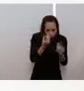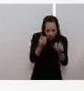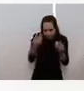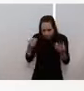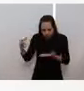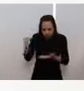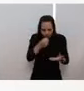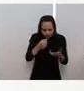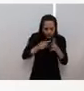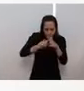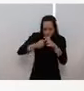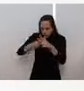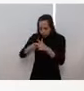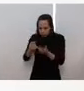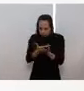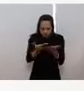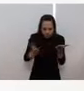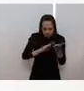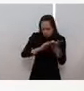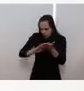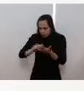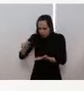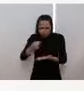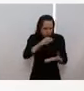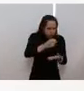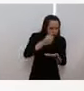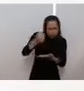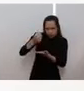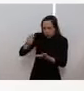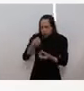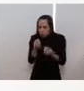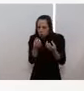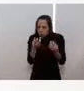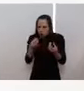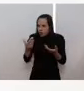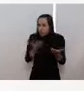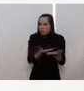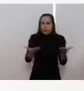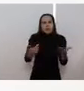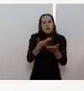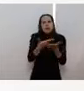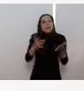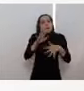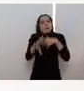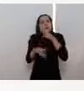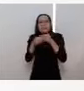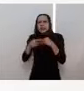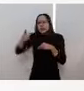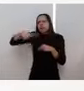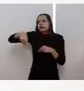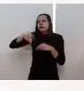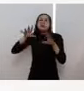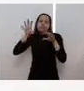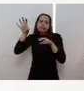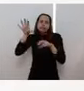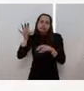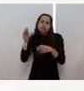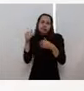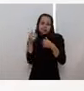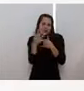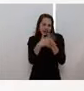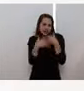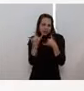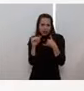esto nos permitirá estar al día y en ningún momento es abastecernos a pesar de las dificultades estaba viviendo no sólo el país el mundo entero